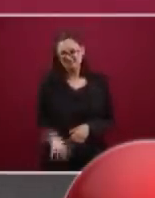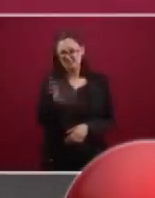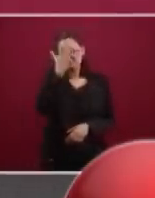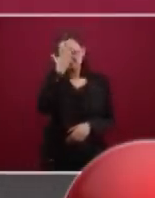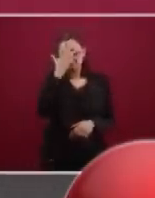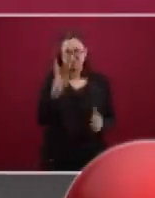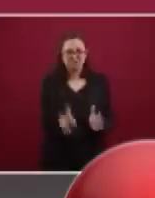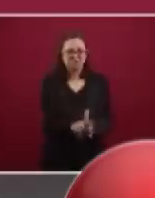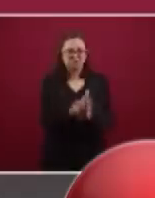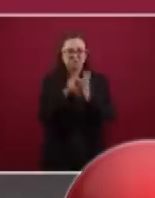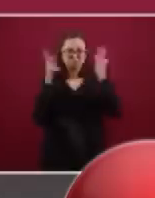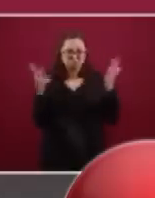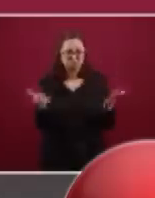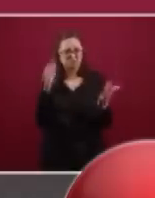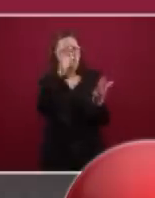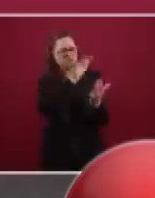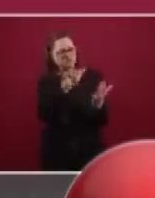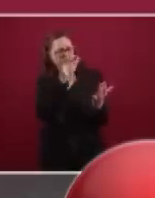periódico